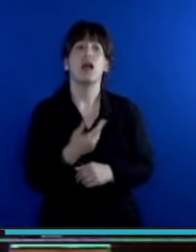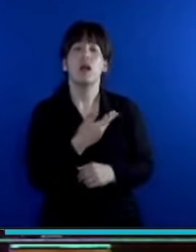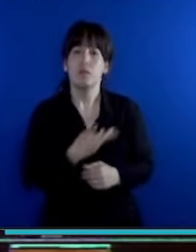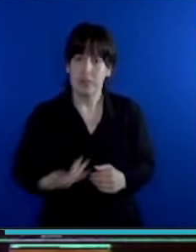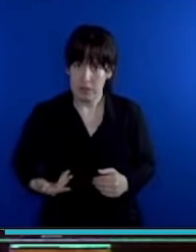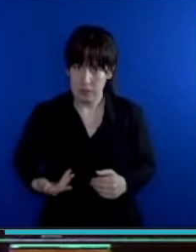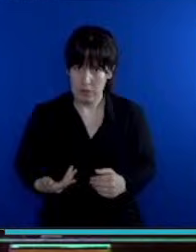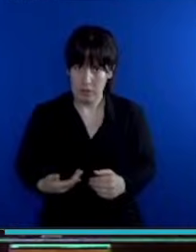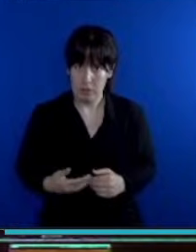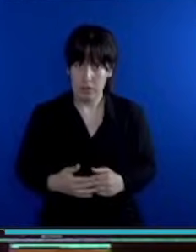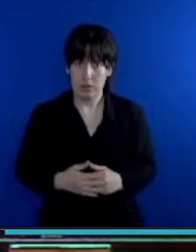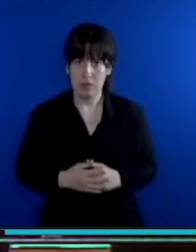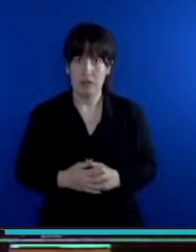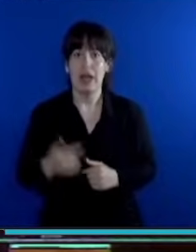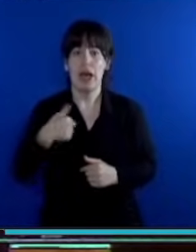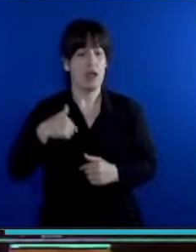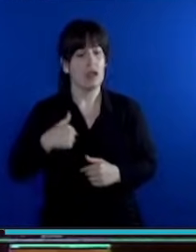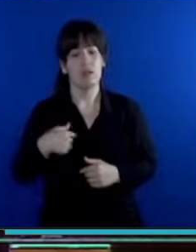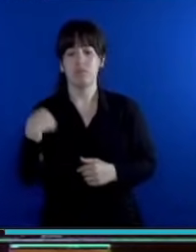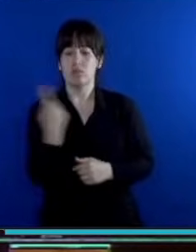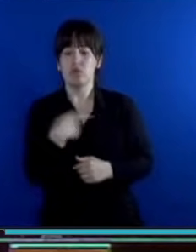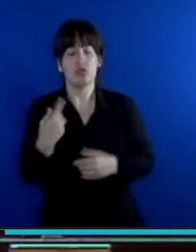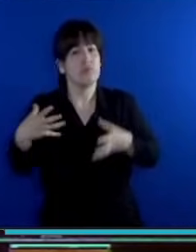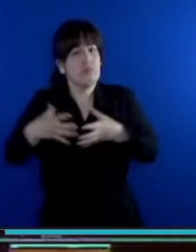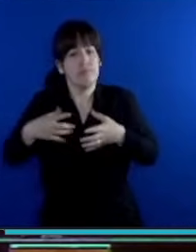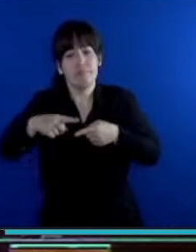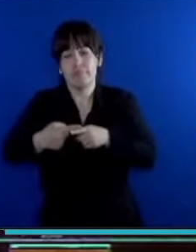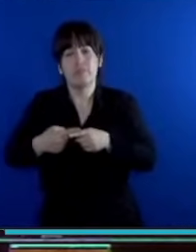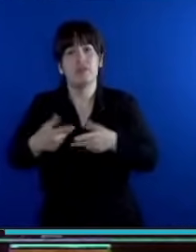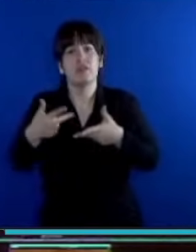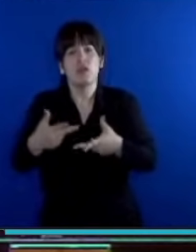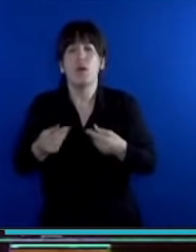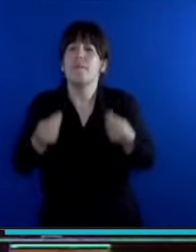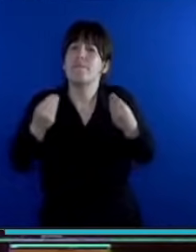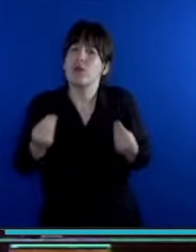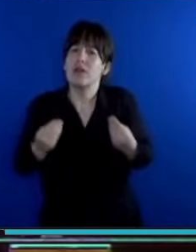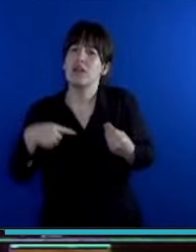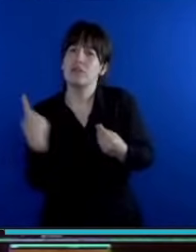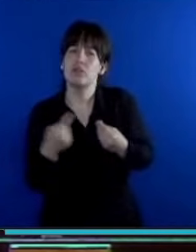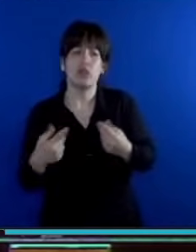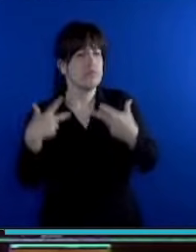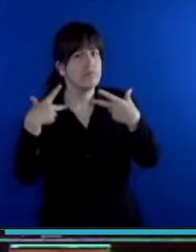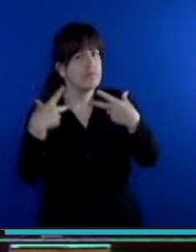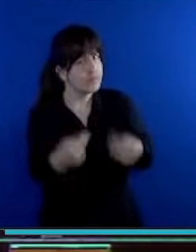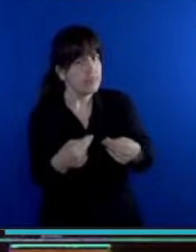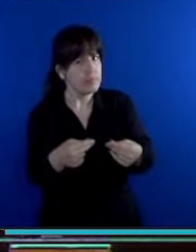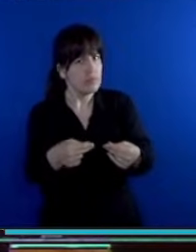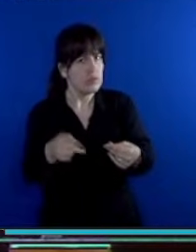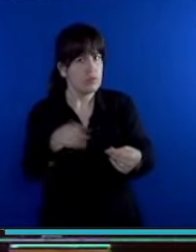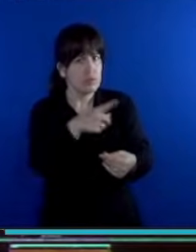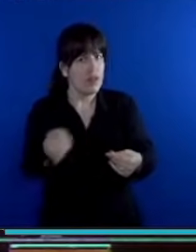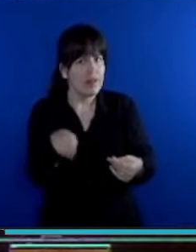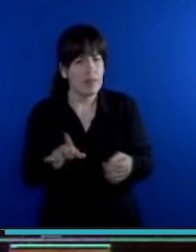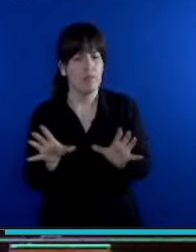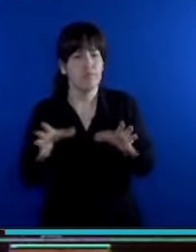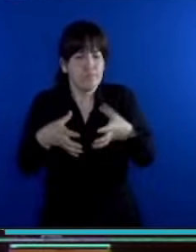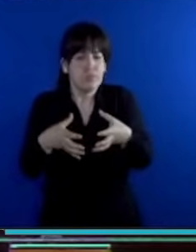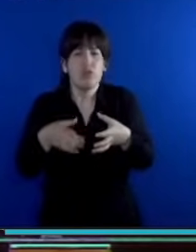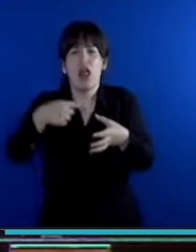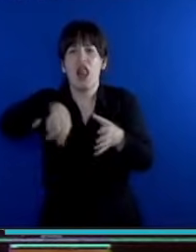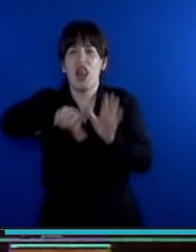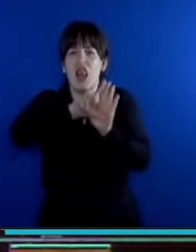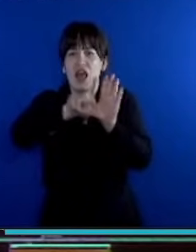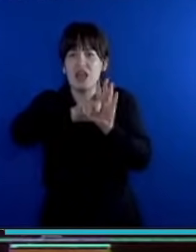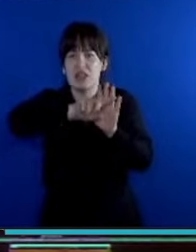presidente, desde nuestra banca queremos argumentar por qué vamos a rechazar este paquete de leyes.